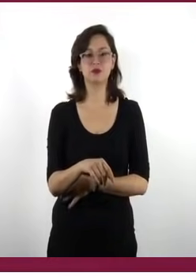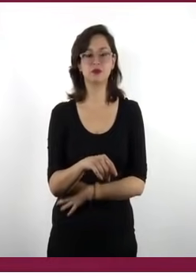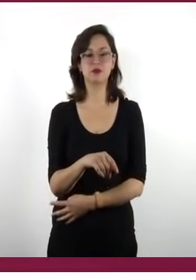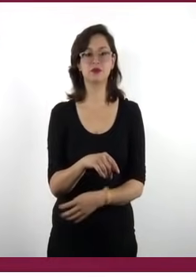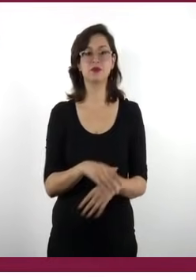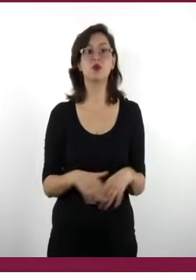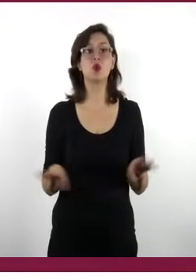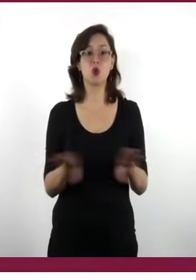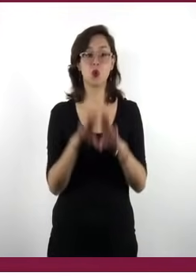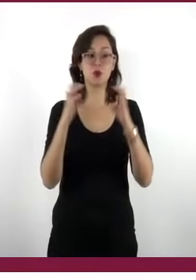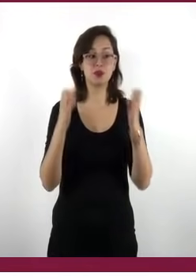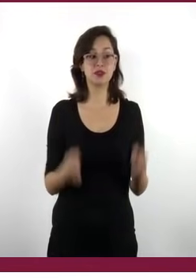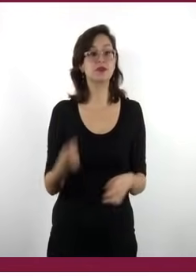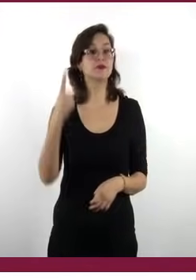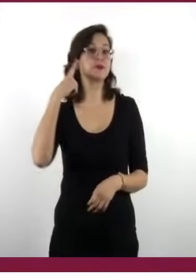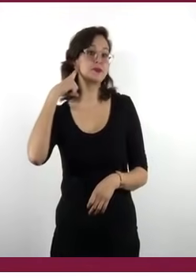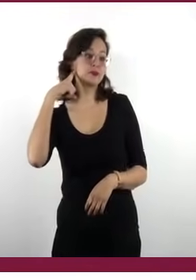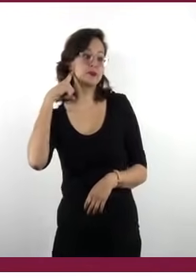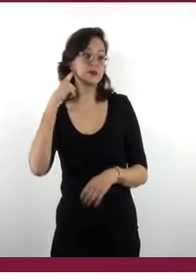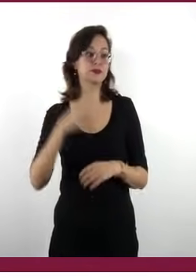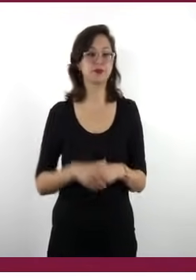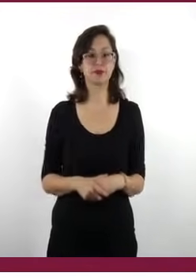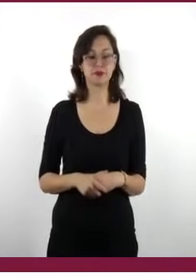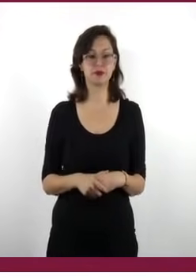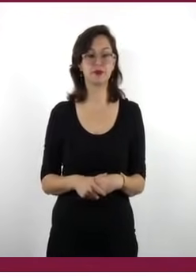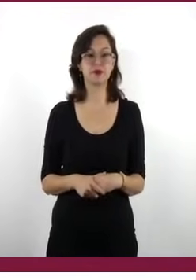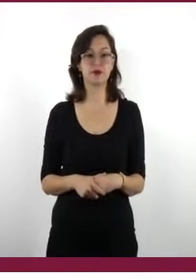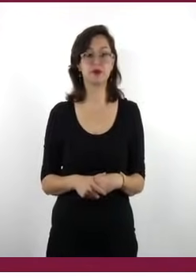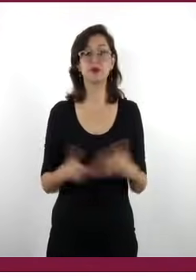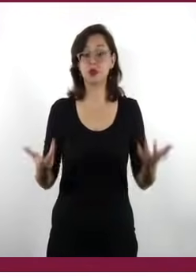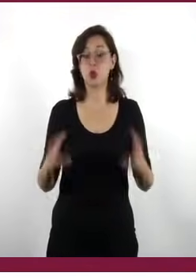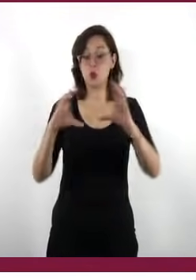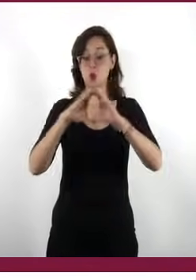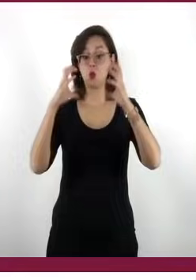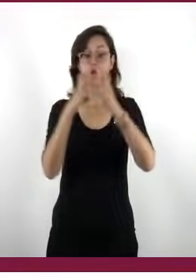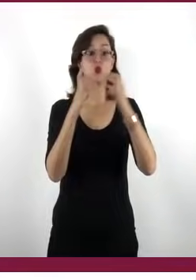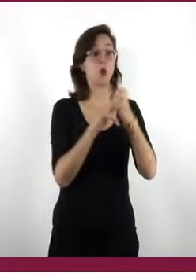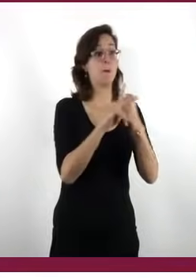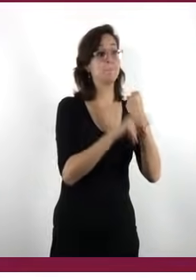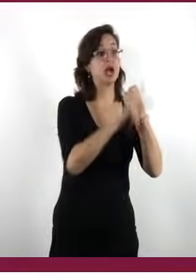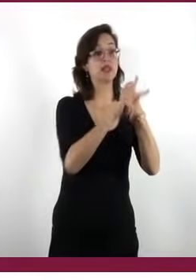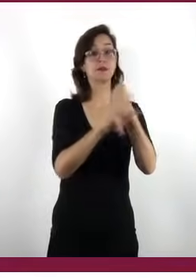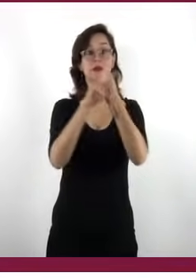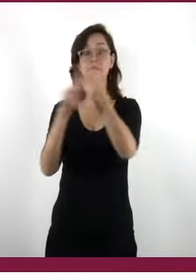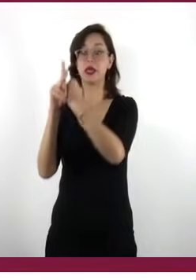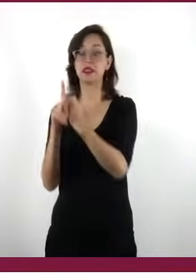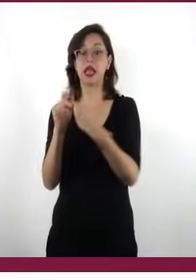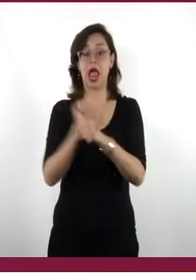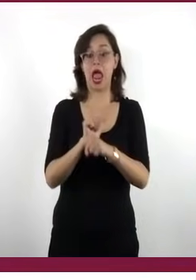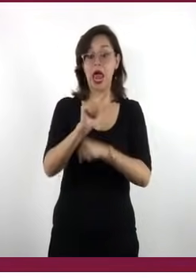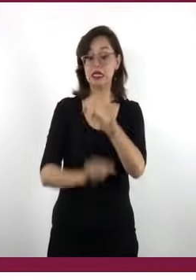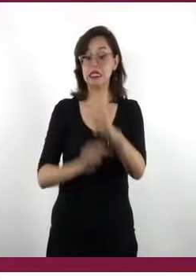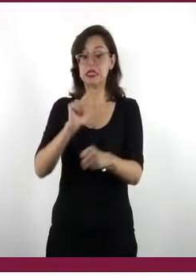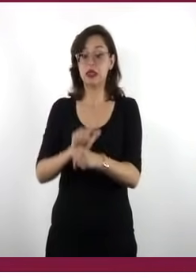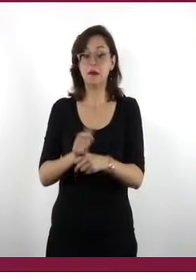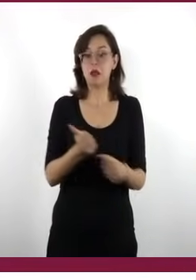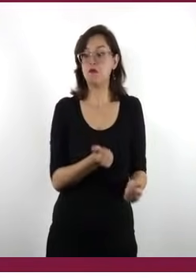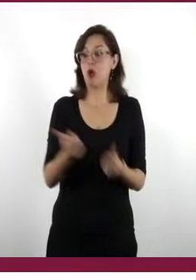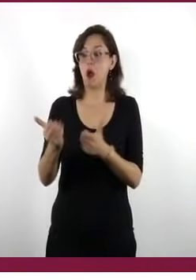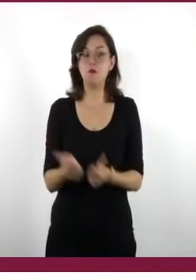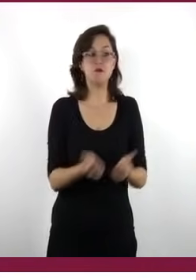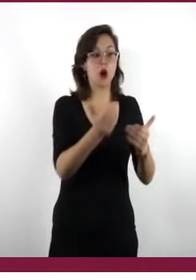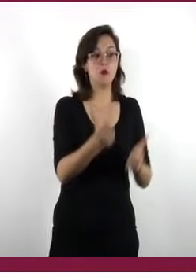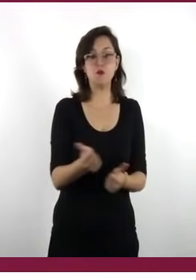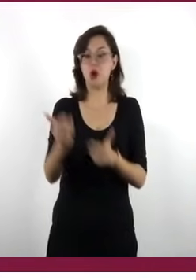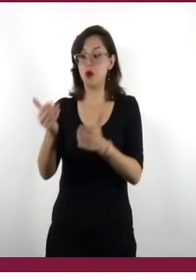¿Cómo están? Escuchen esto. México está en la lista de países cuyas especies son las más traficadas en el mundo. Como es el caso de las guacamayas.